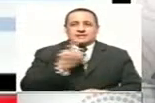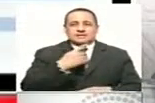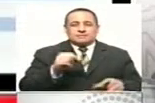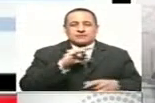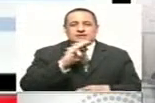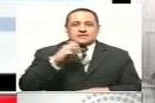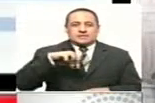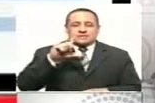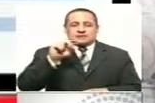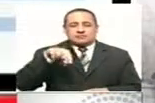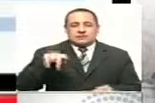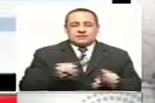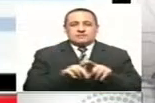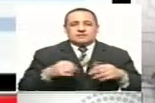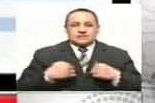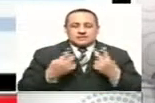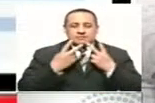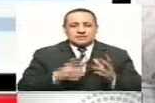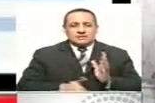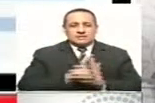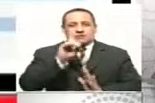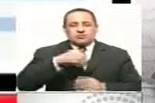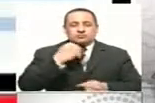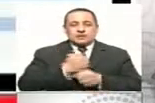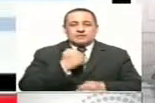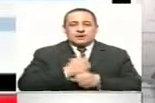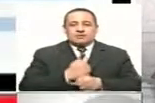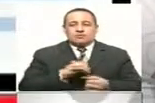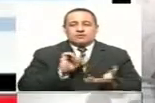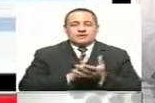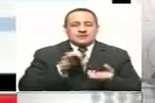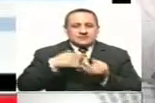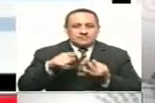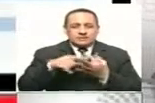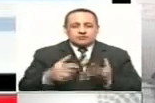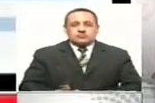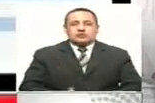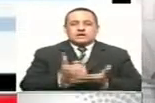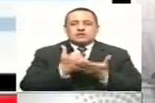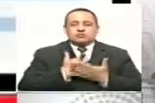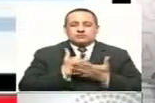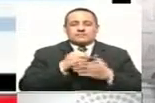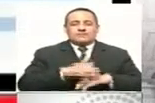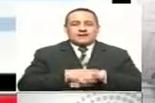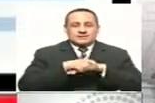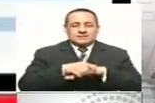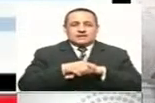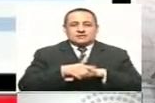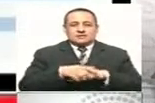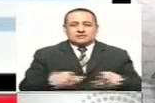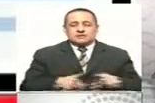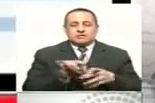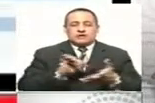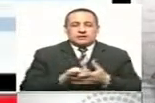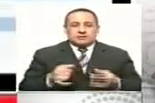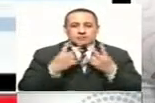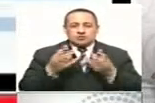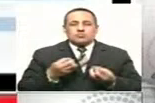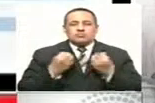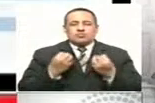CEPLAN finalmente tiene que desarrollar una actividad que nos permita planificar y hay que mirar un